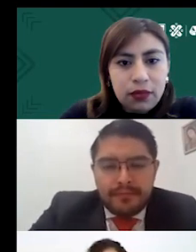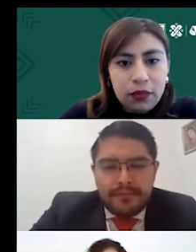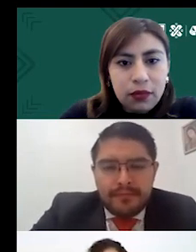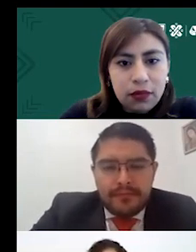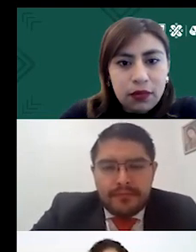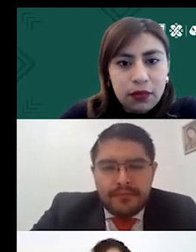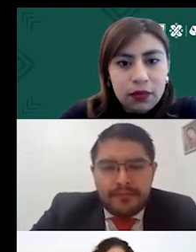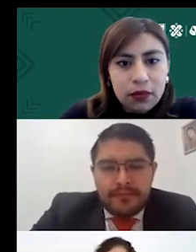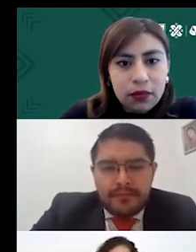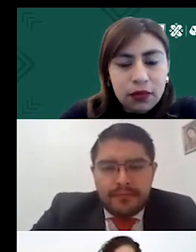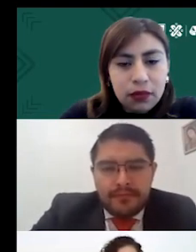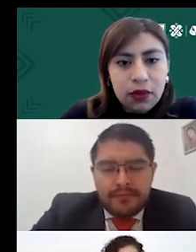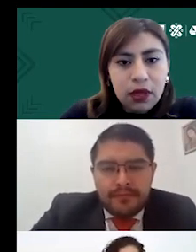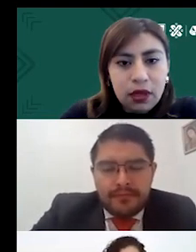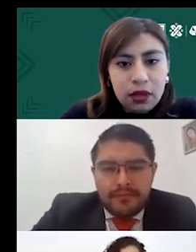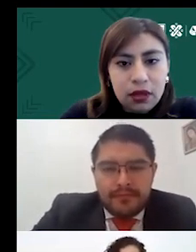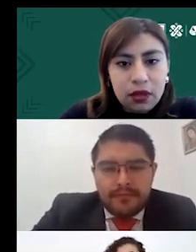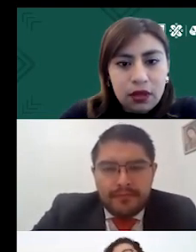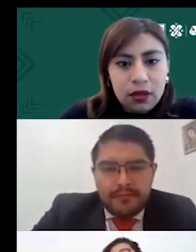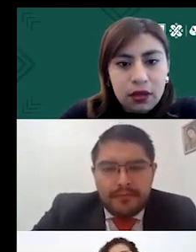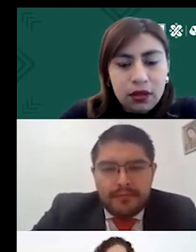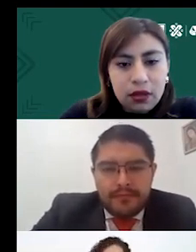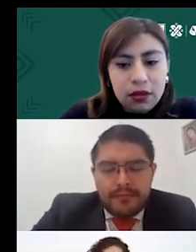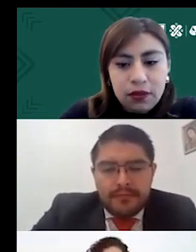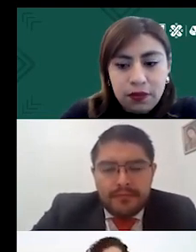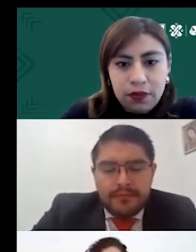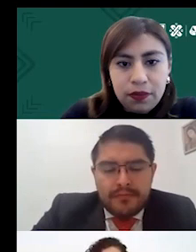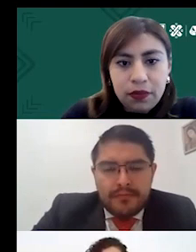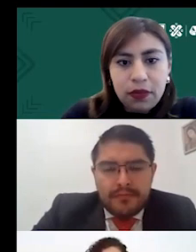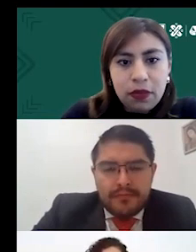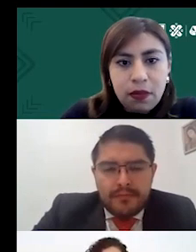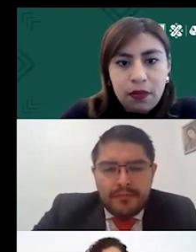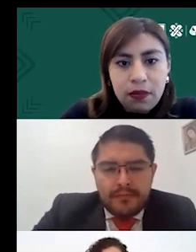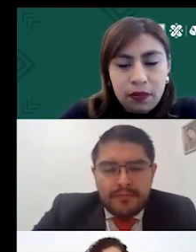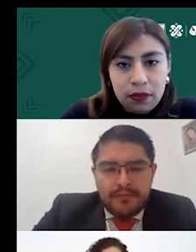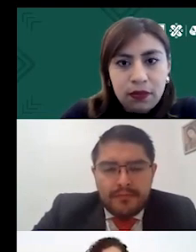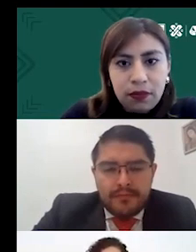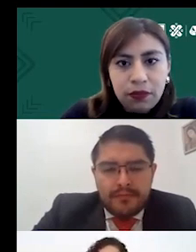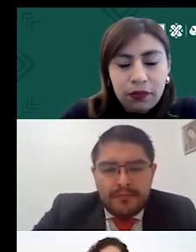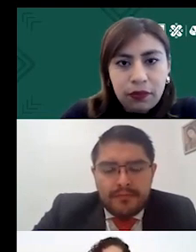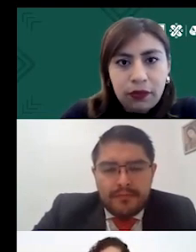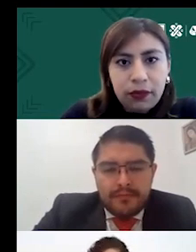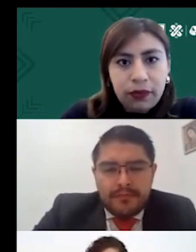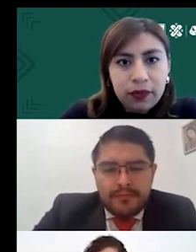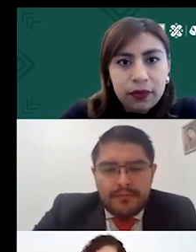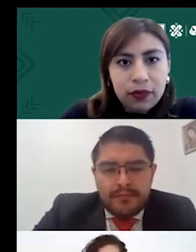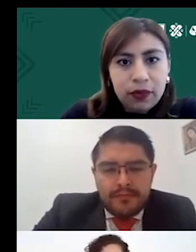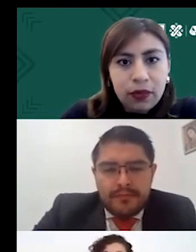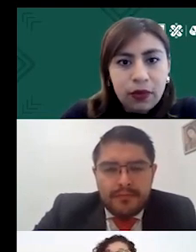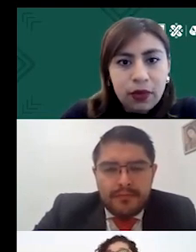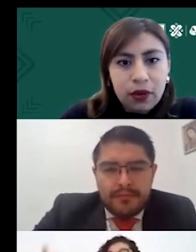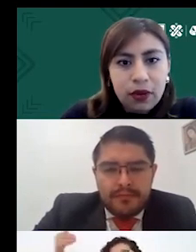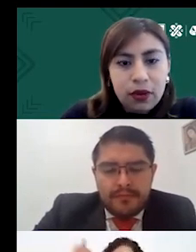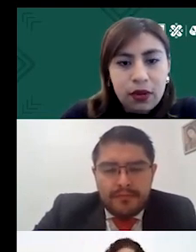que se están acreditando y las acreditadas del año inmediato cumplido. Aquellas que estén atrás de esas líneas del